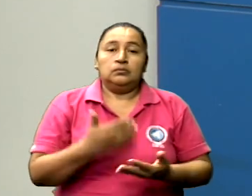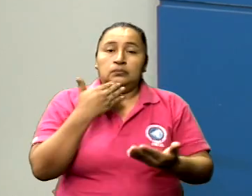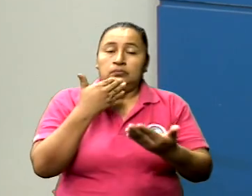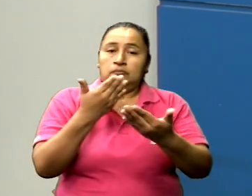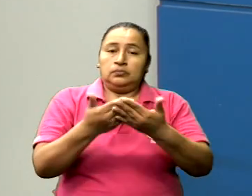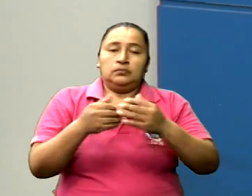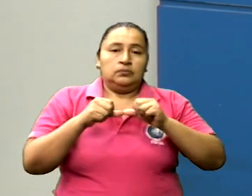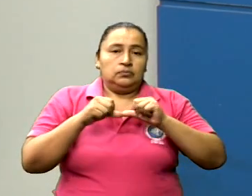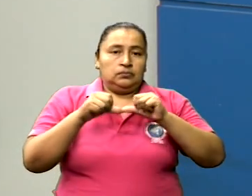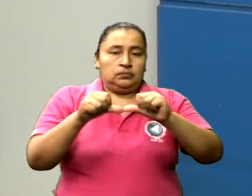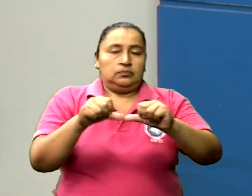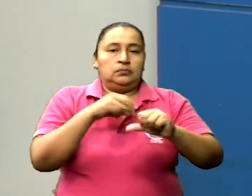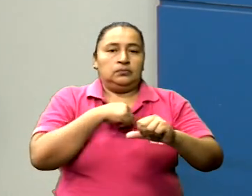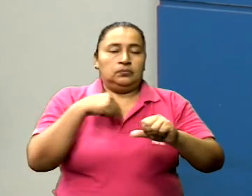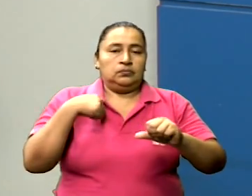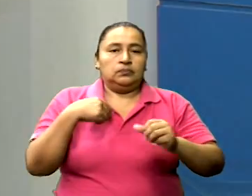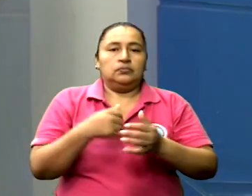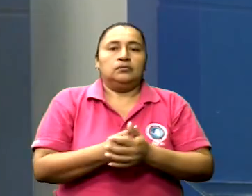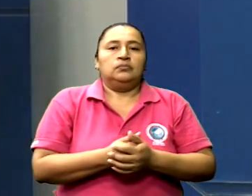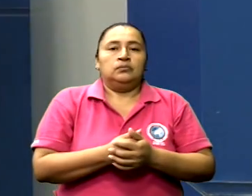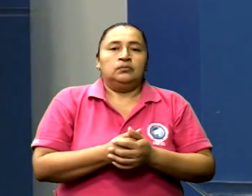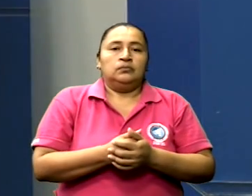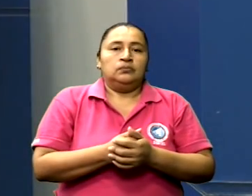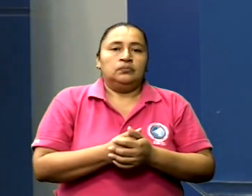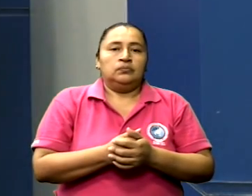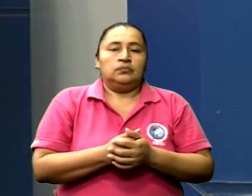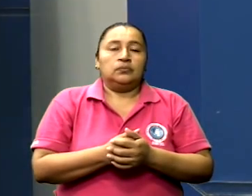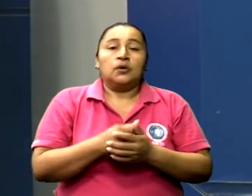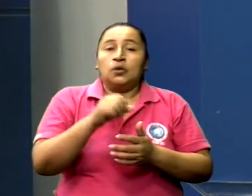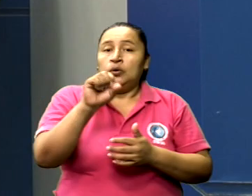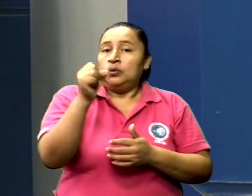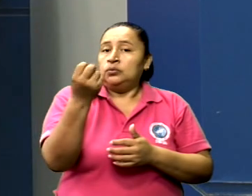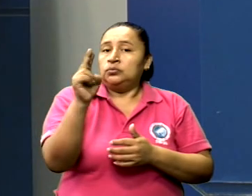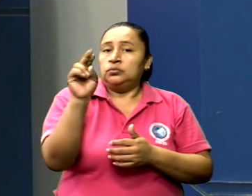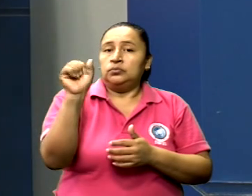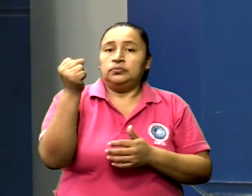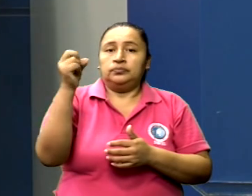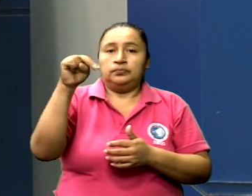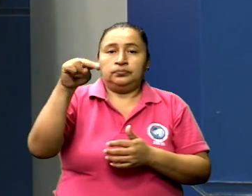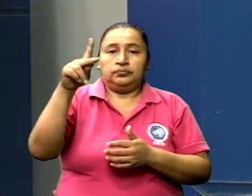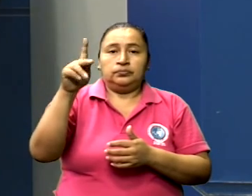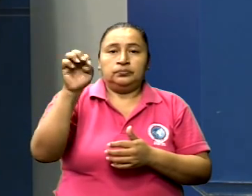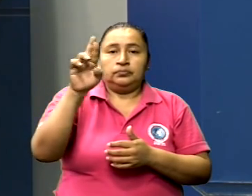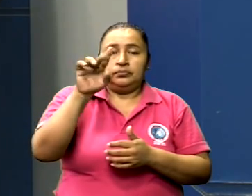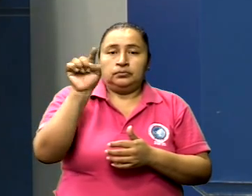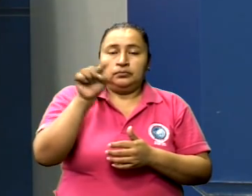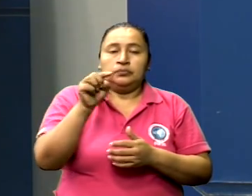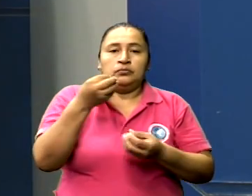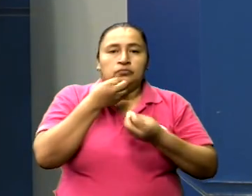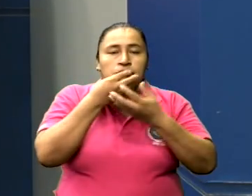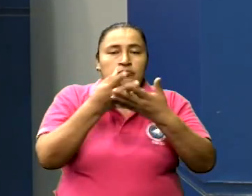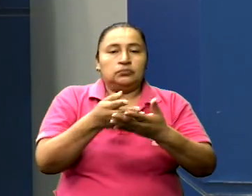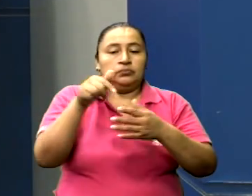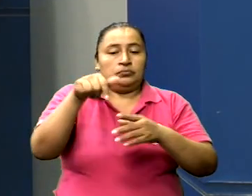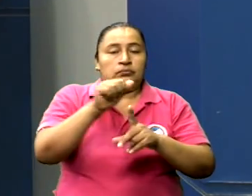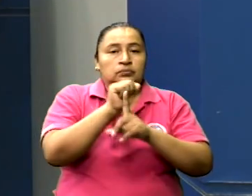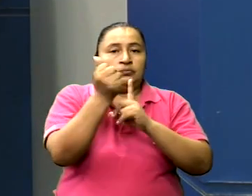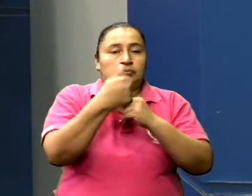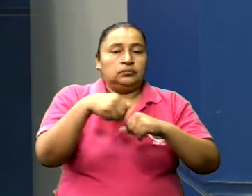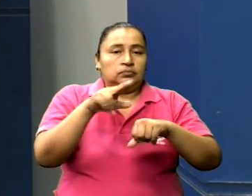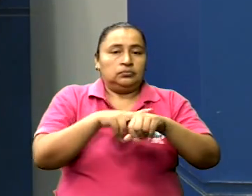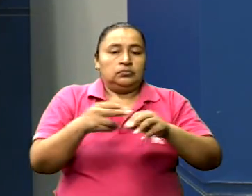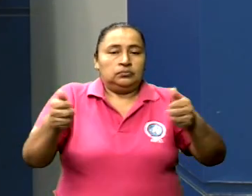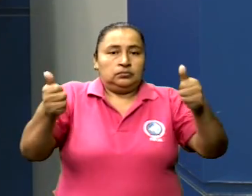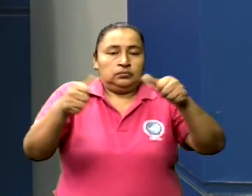Gracias por seguir con nosotros. Susana Pérez Villalta nos cuenta a continuación que la Asamblea Nacional aprobó a